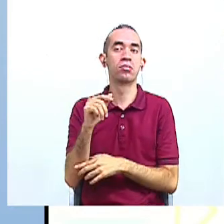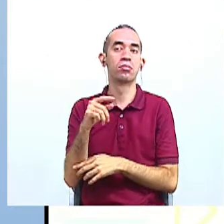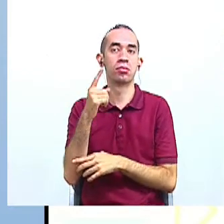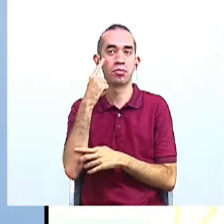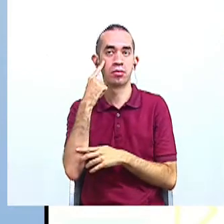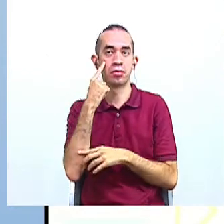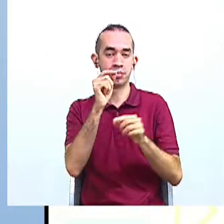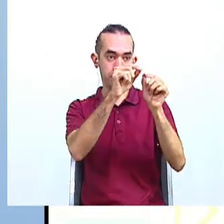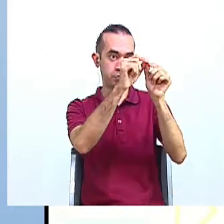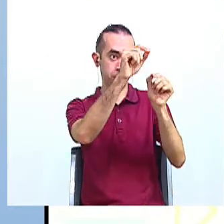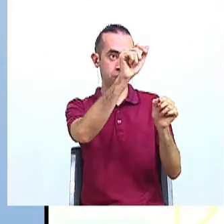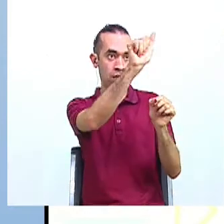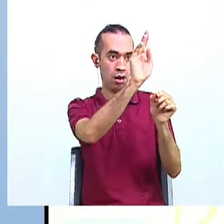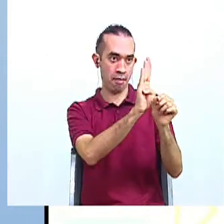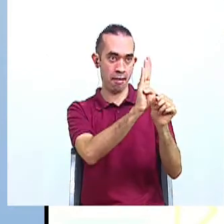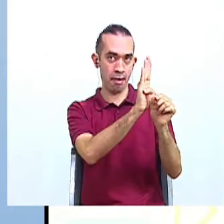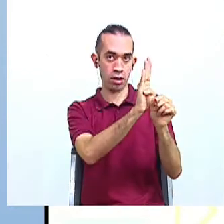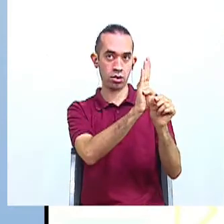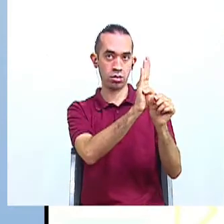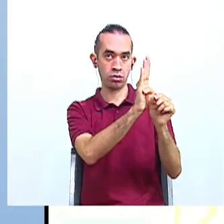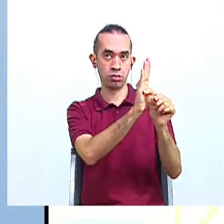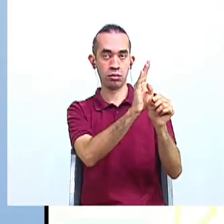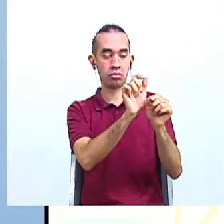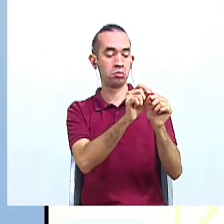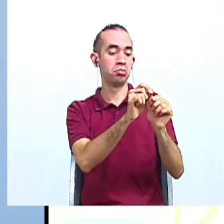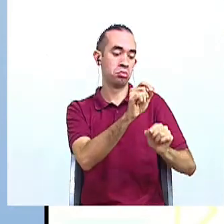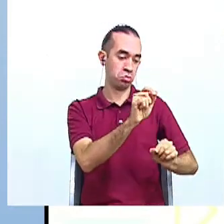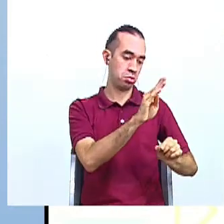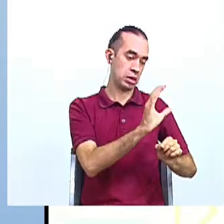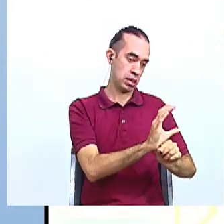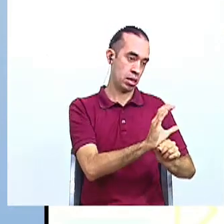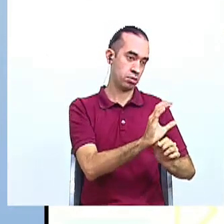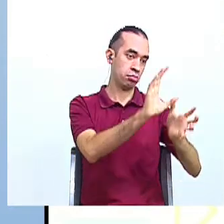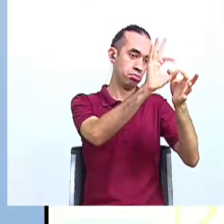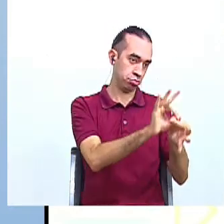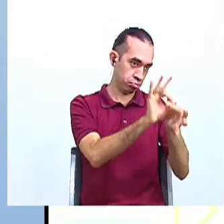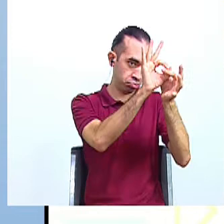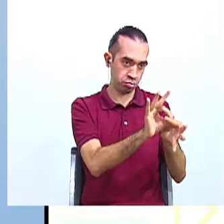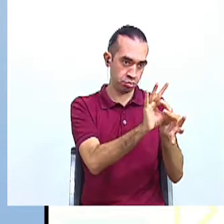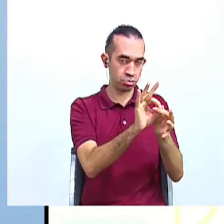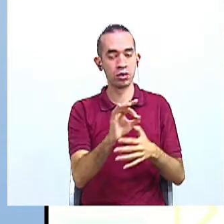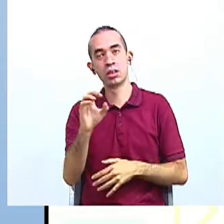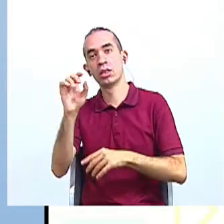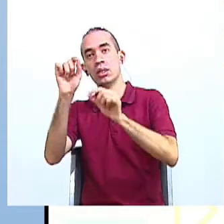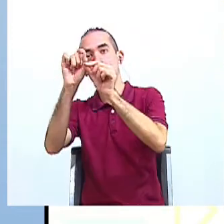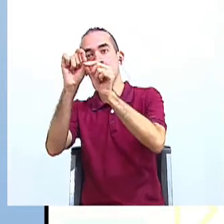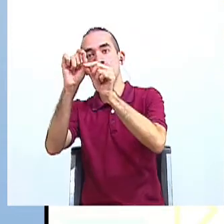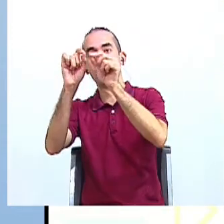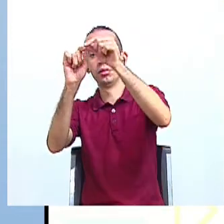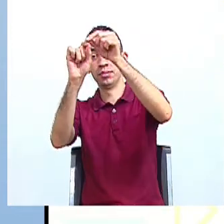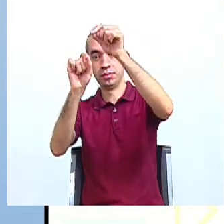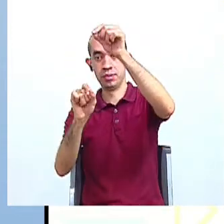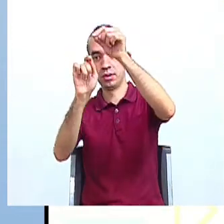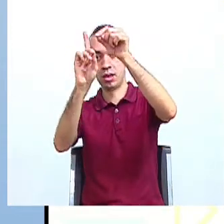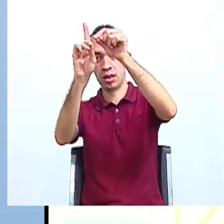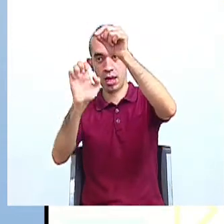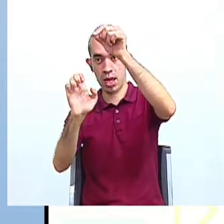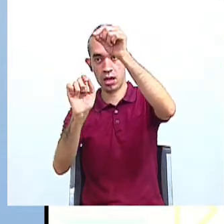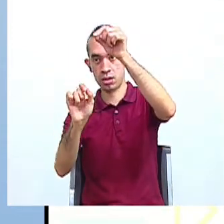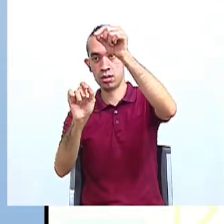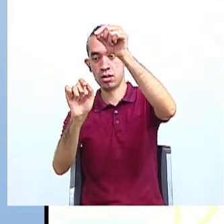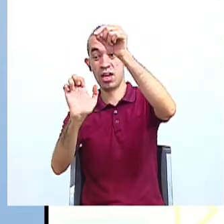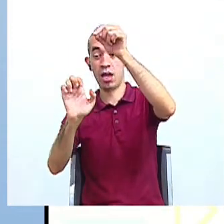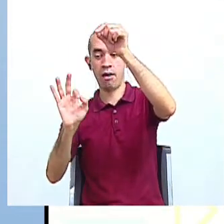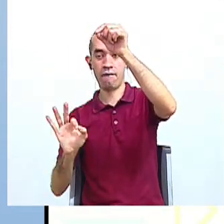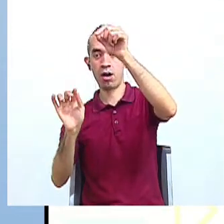se compara con la medida del segmento BC, como el segmento DE se compara con el segmento